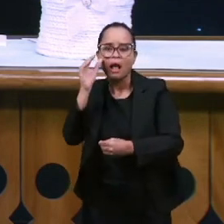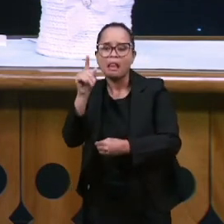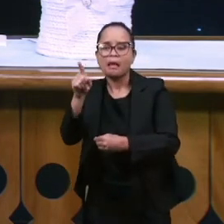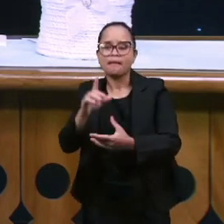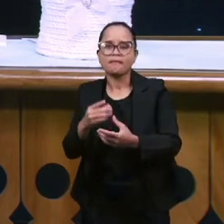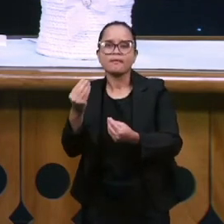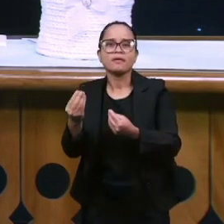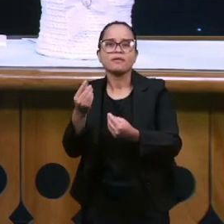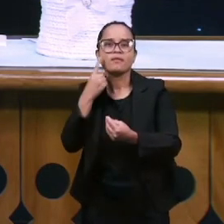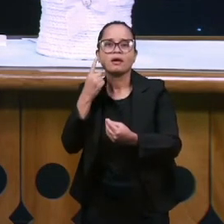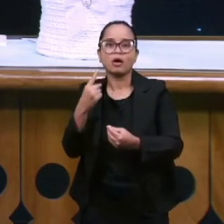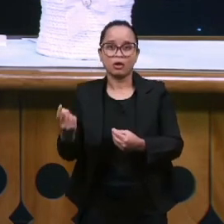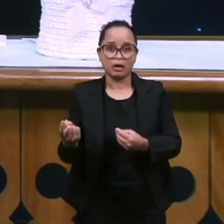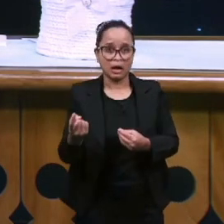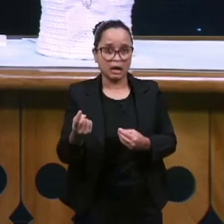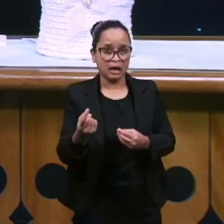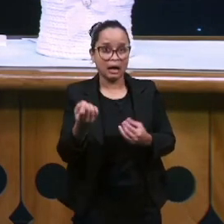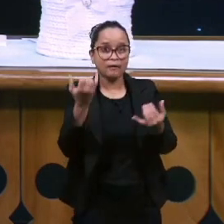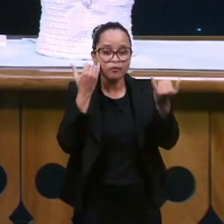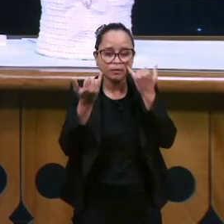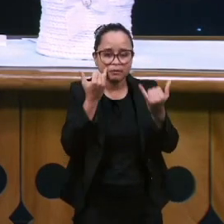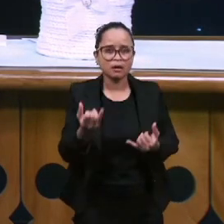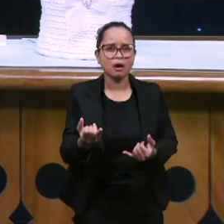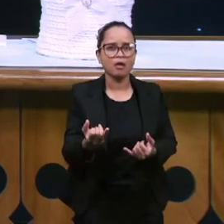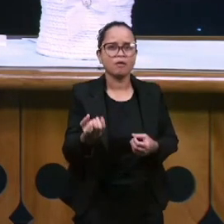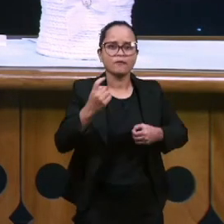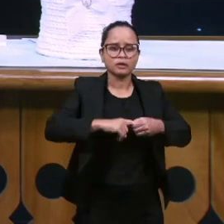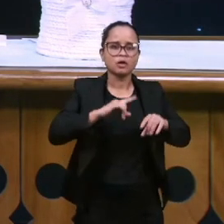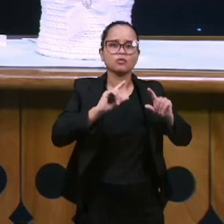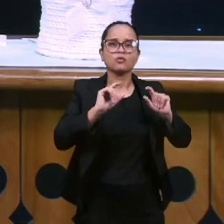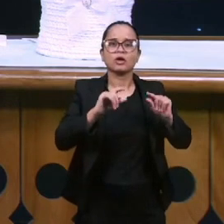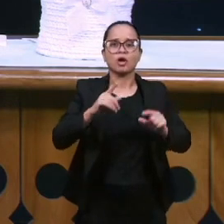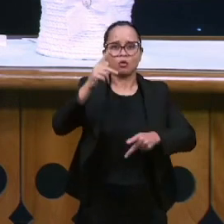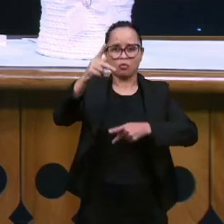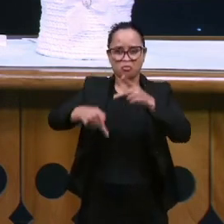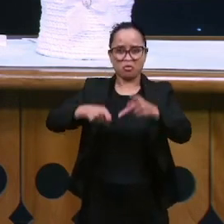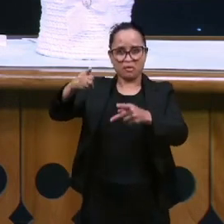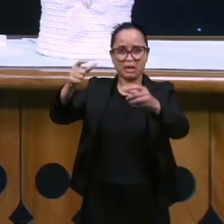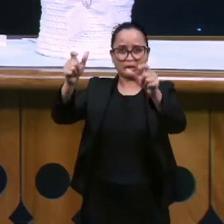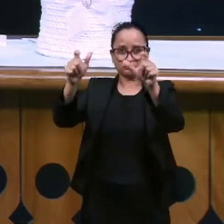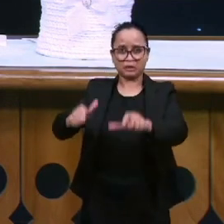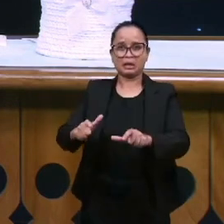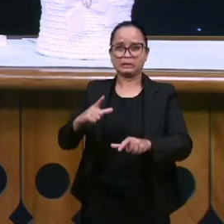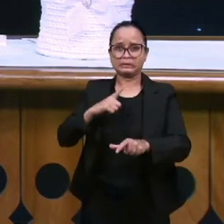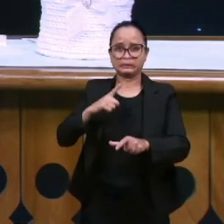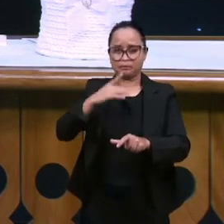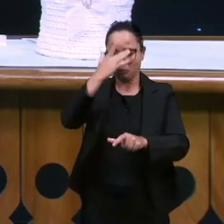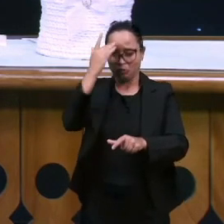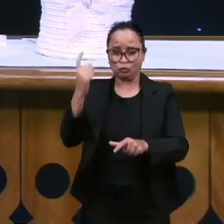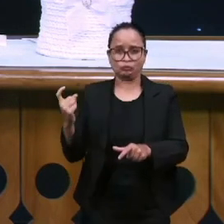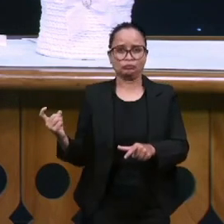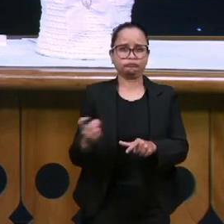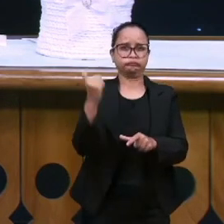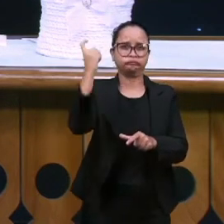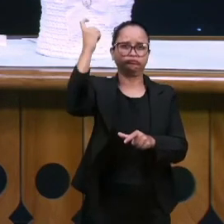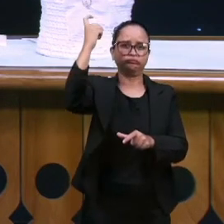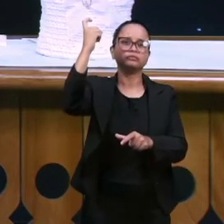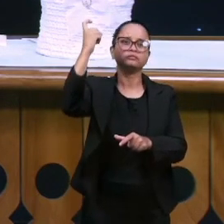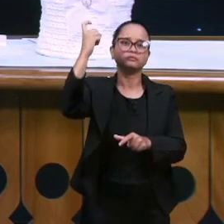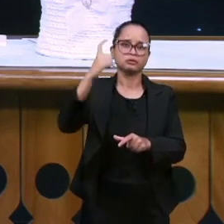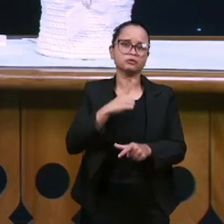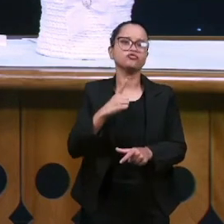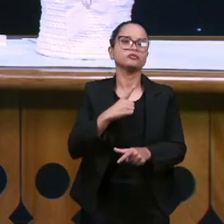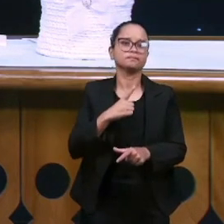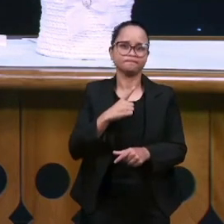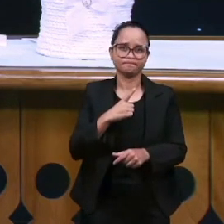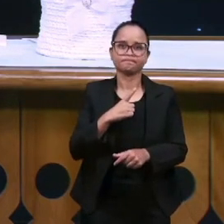el pueblo que habita allá son gigantes. Y ellos estaban con miedo de los gigantes. El